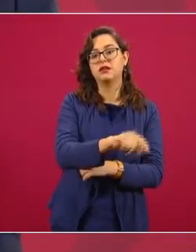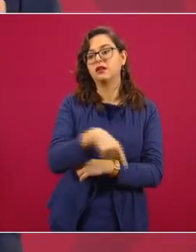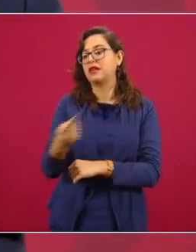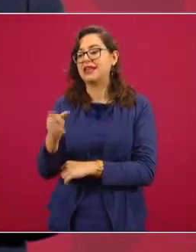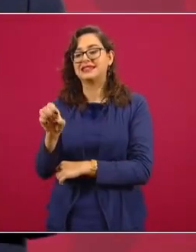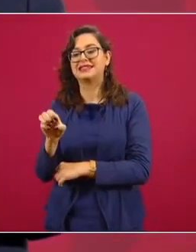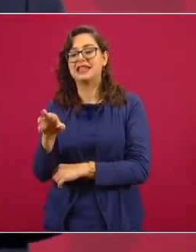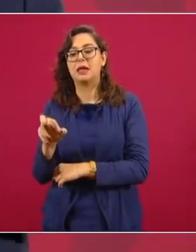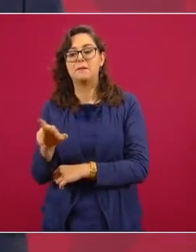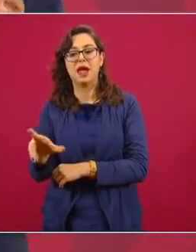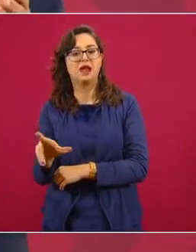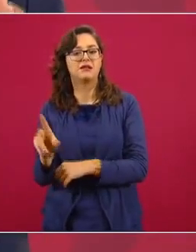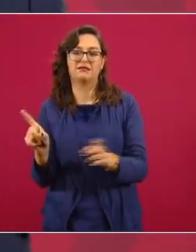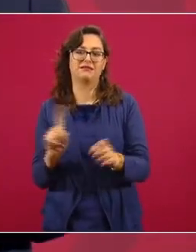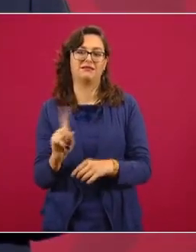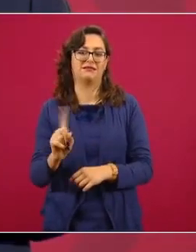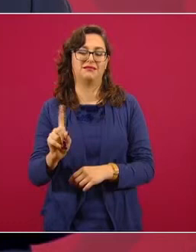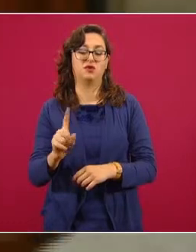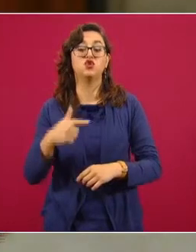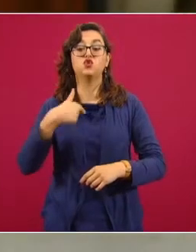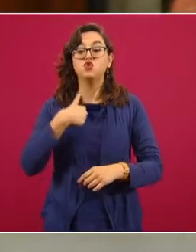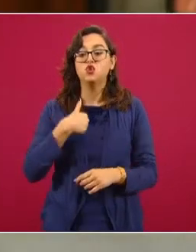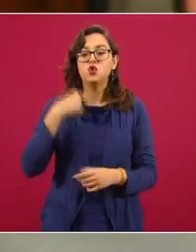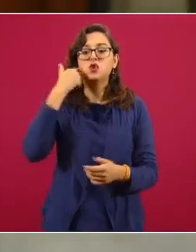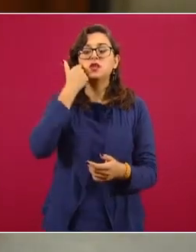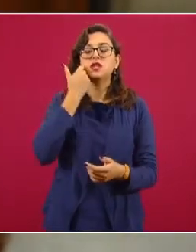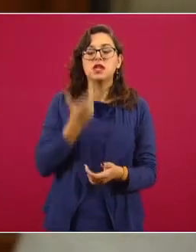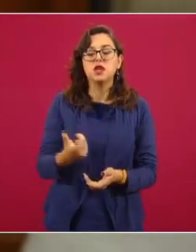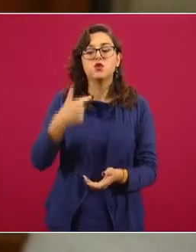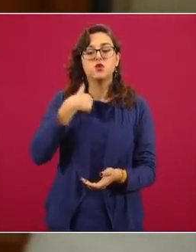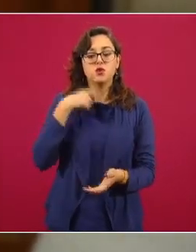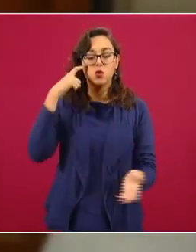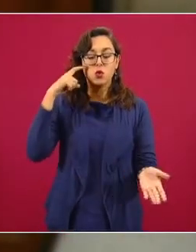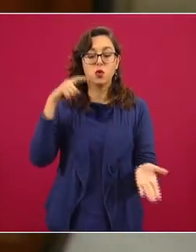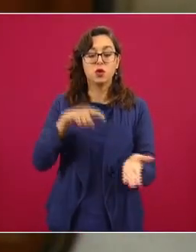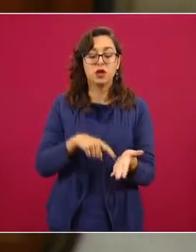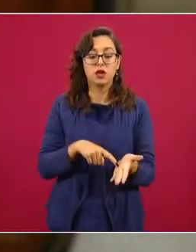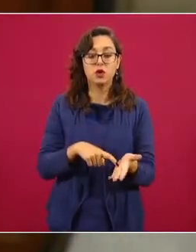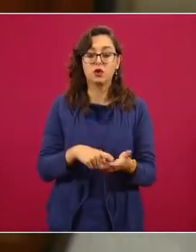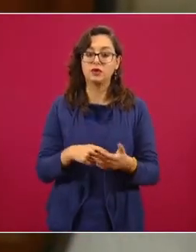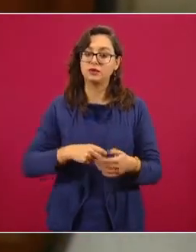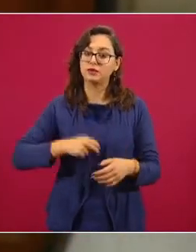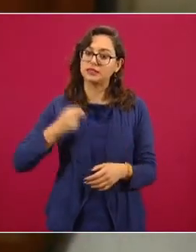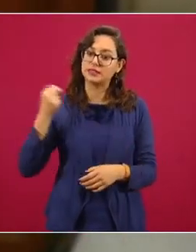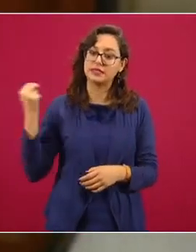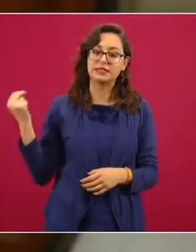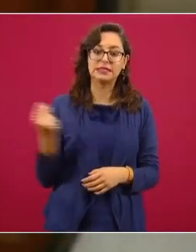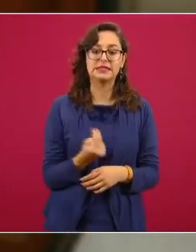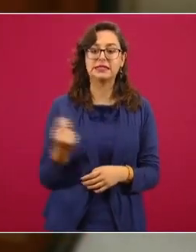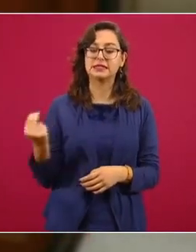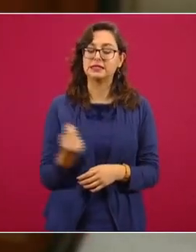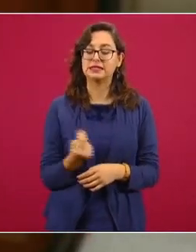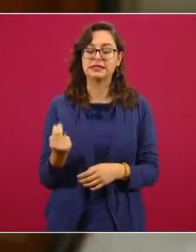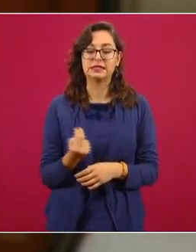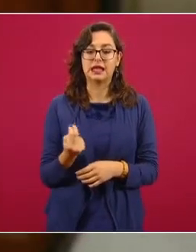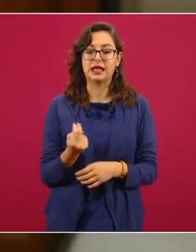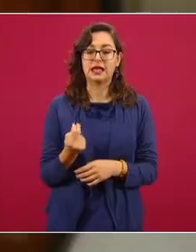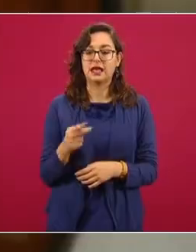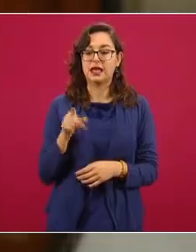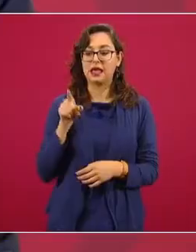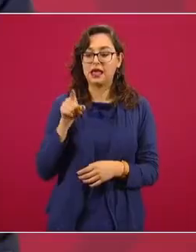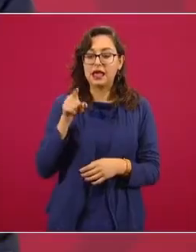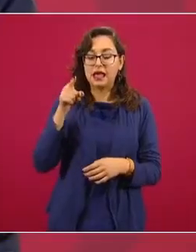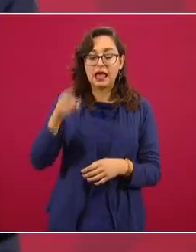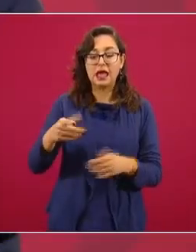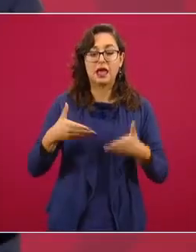Y yo lo que quiero, o lo que considero se necesita, es que esa dirección